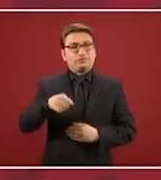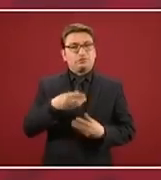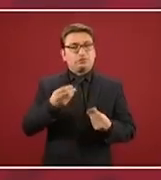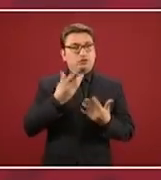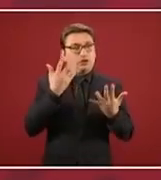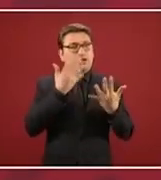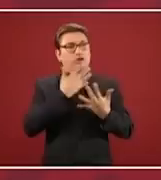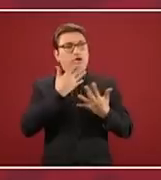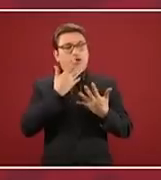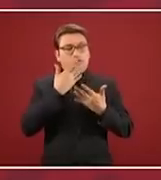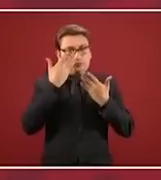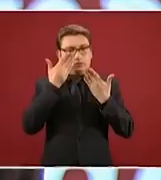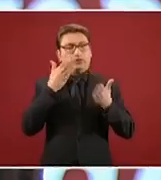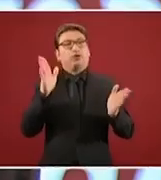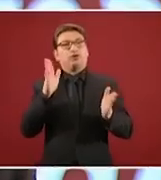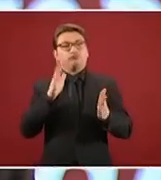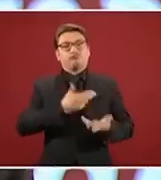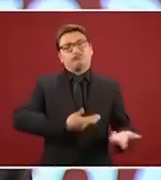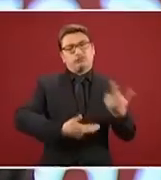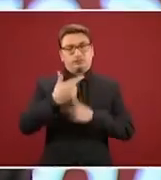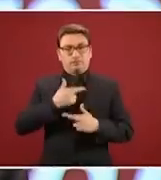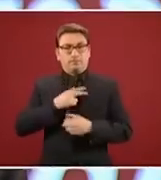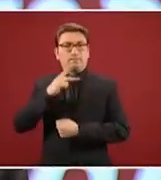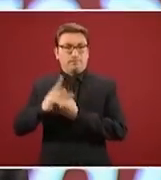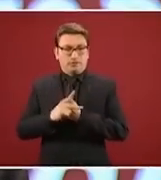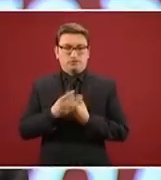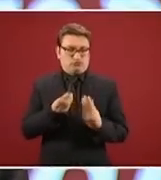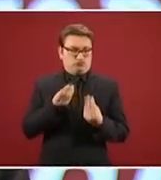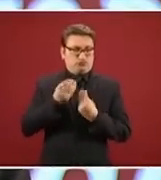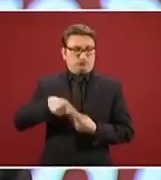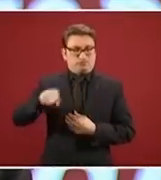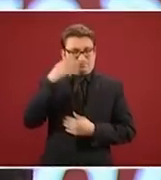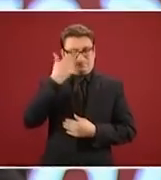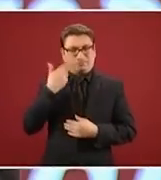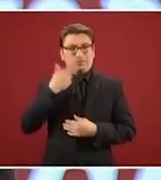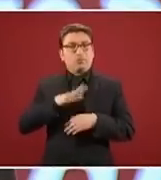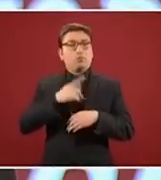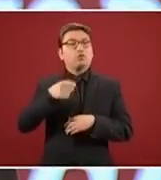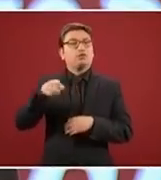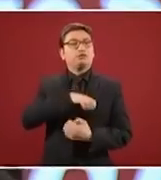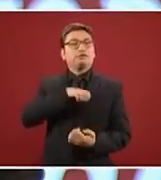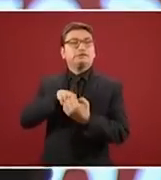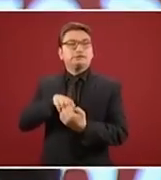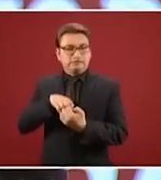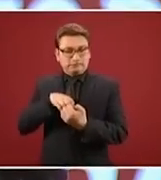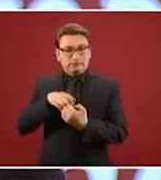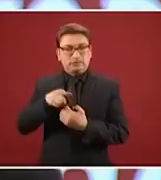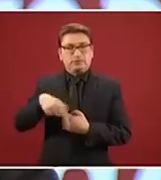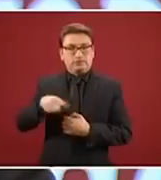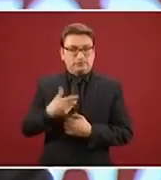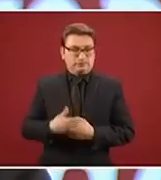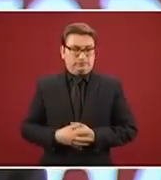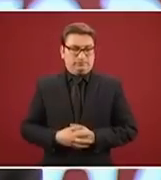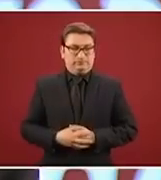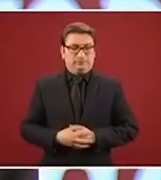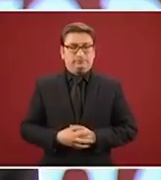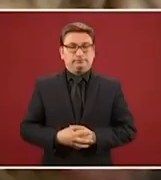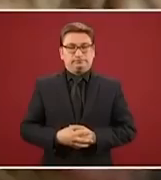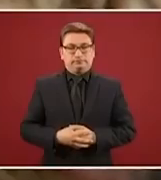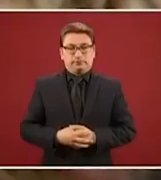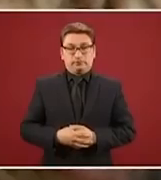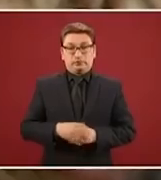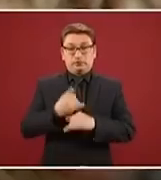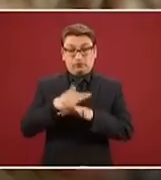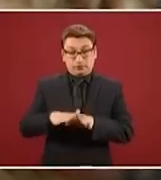cuenta de ello y han regresado a su país muchos años porque el engaño es tremendo y sobre eso tiene un